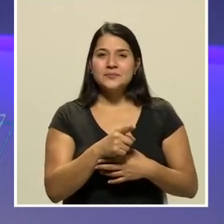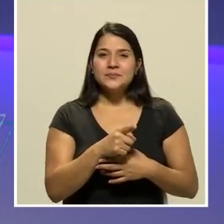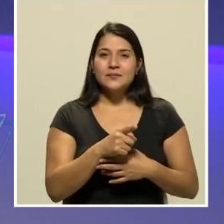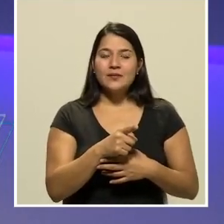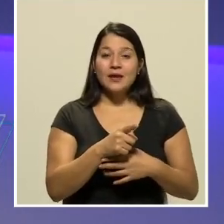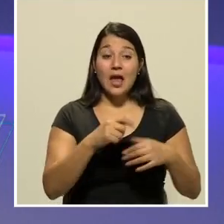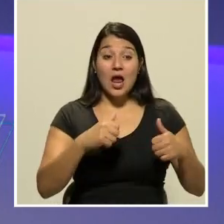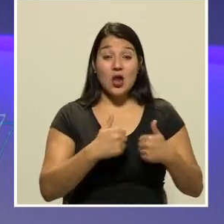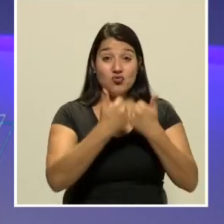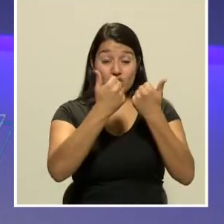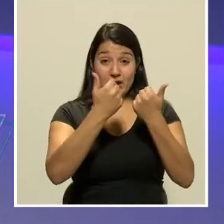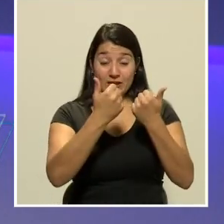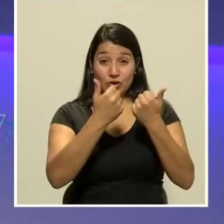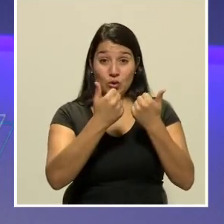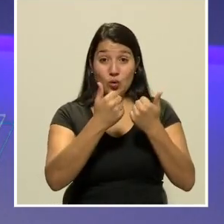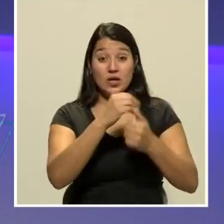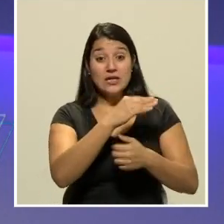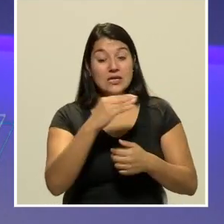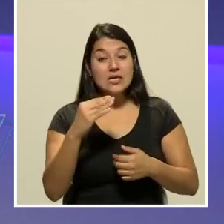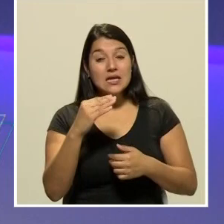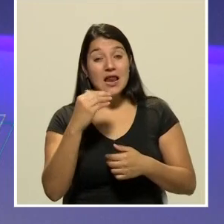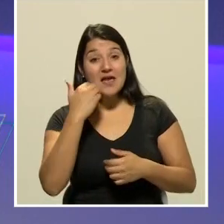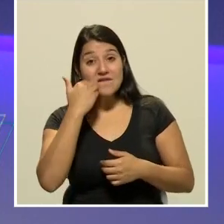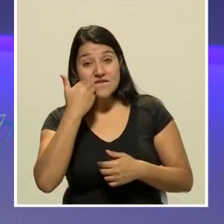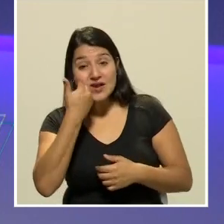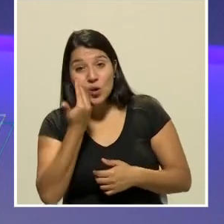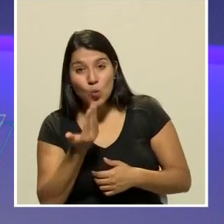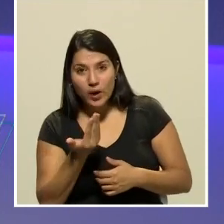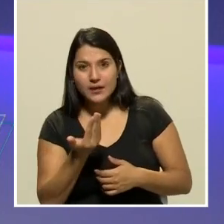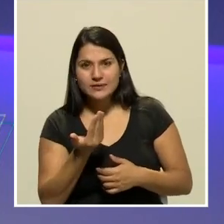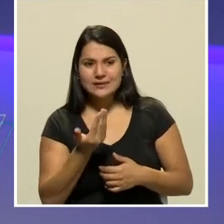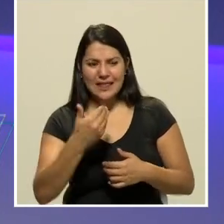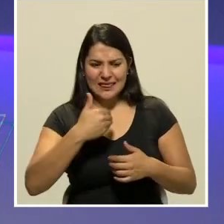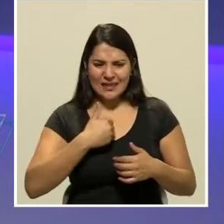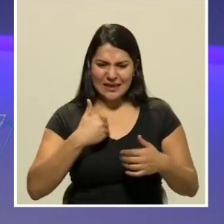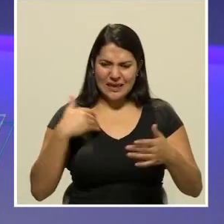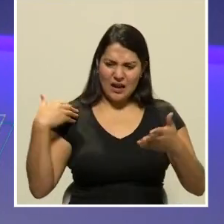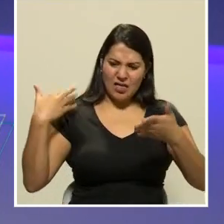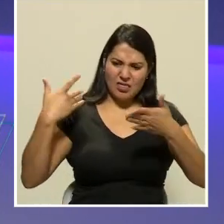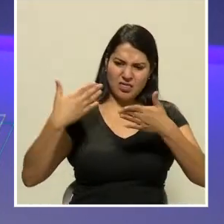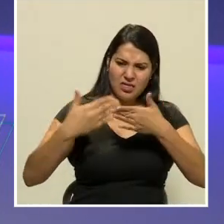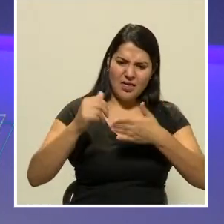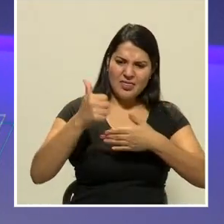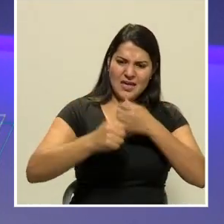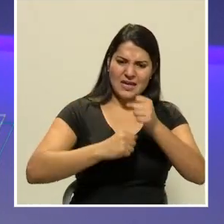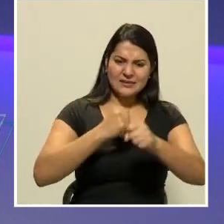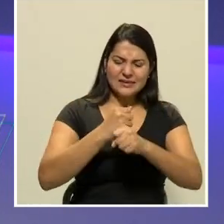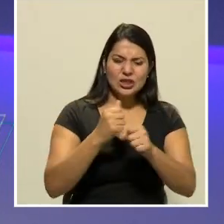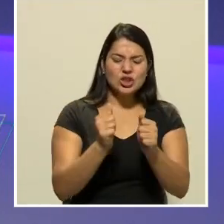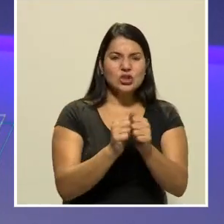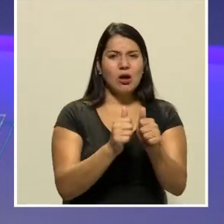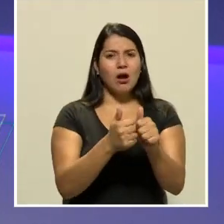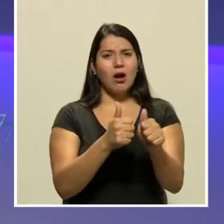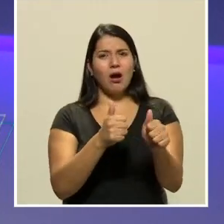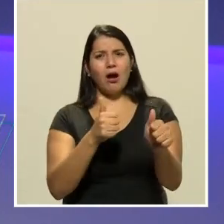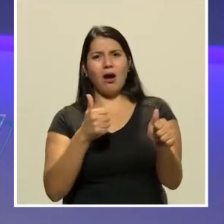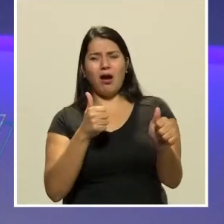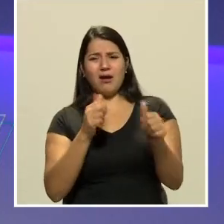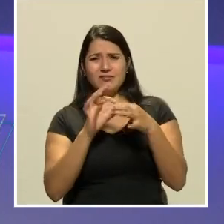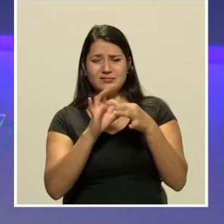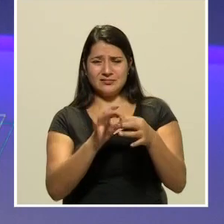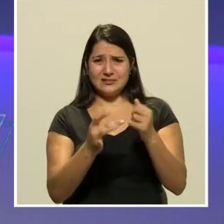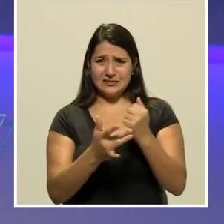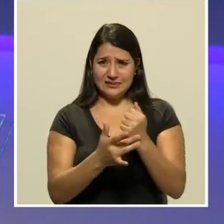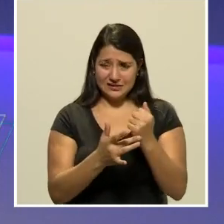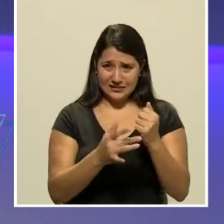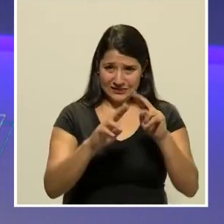el reto y en parte la vergüenza de llevar una década con este retraso es de las personas